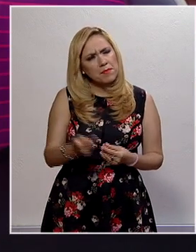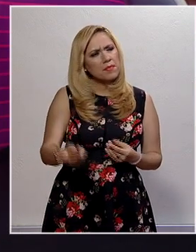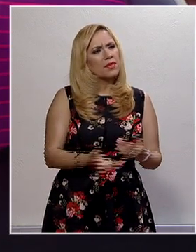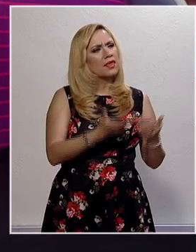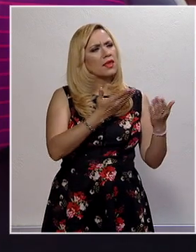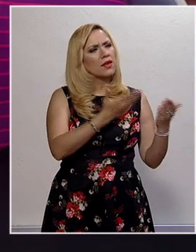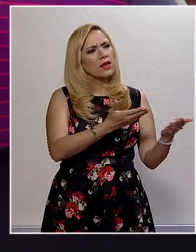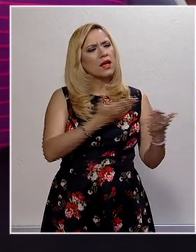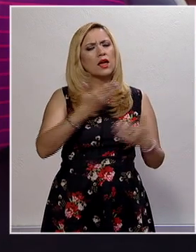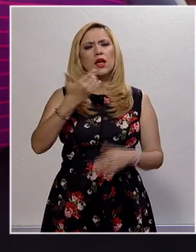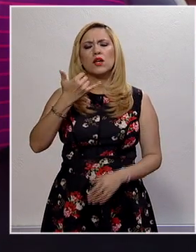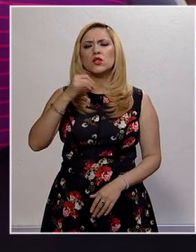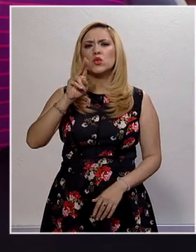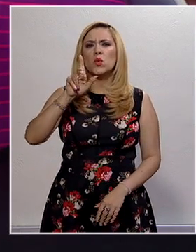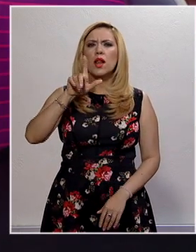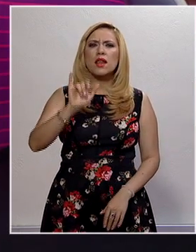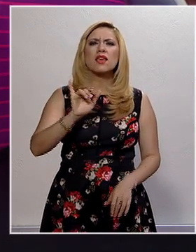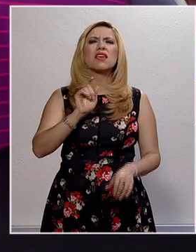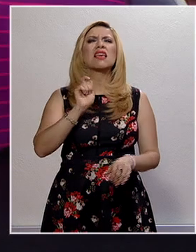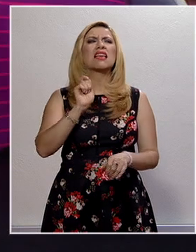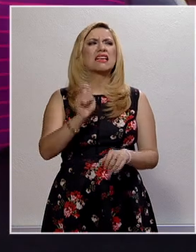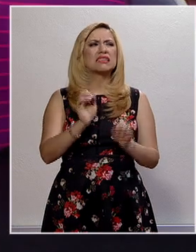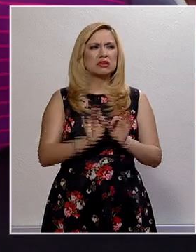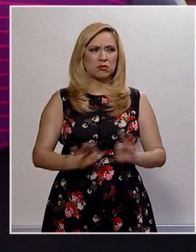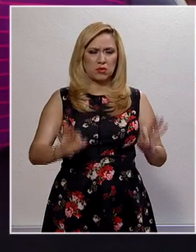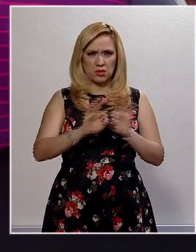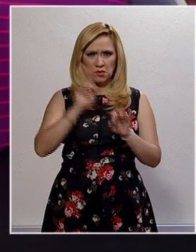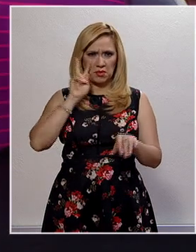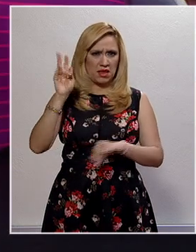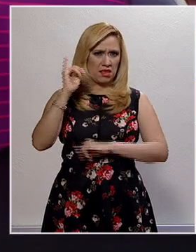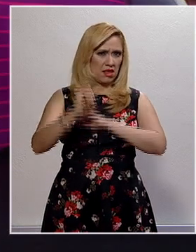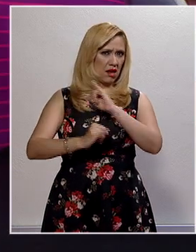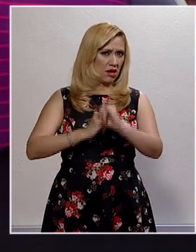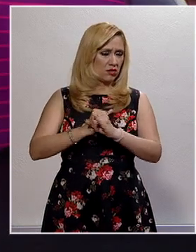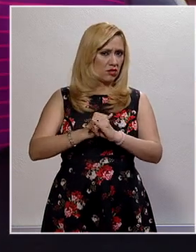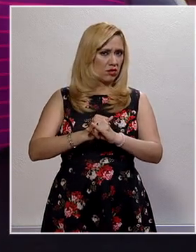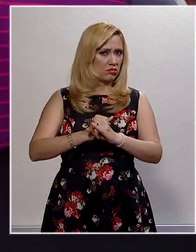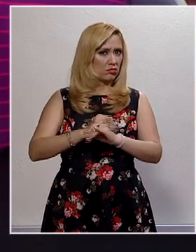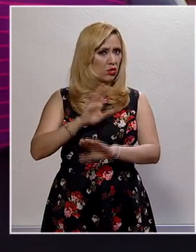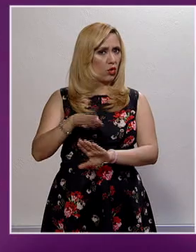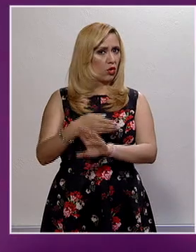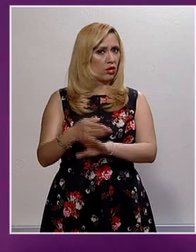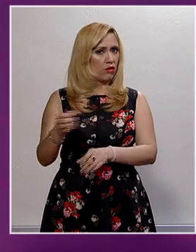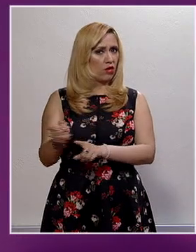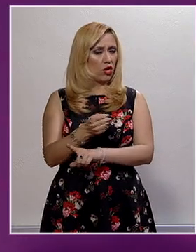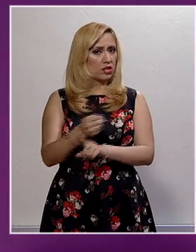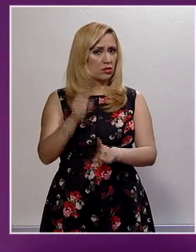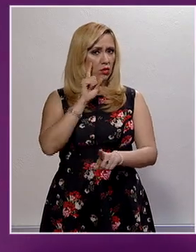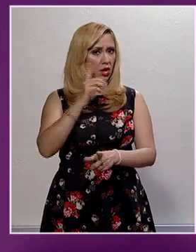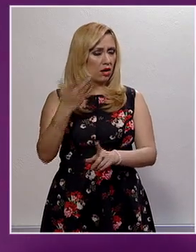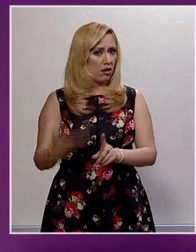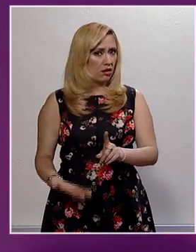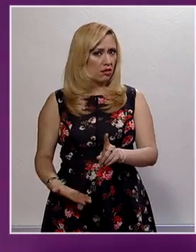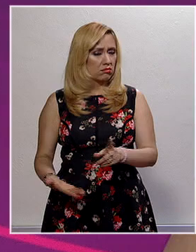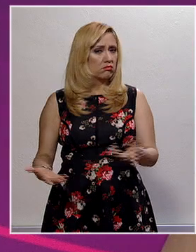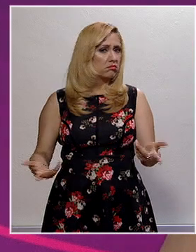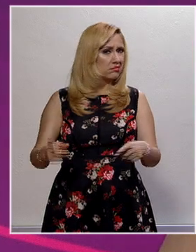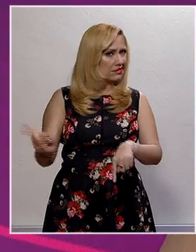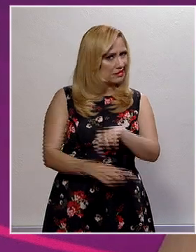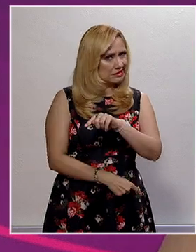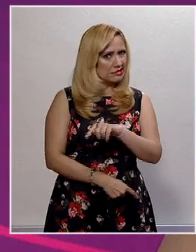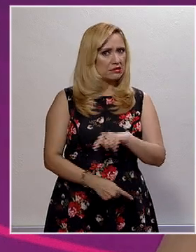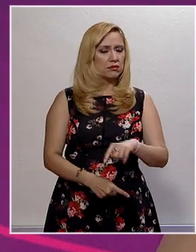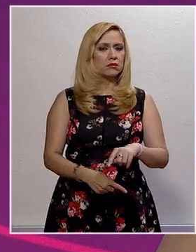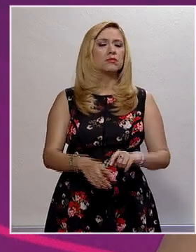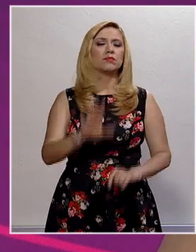esta sentencia para los estándares internacionales en contra de la violencia de género. Sí, pues